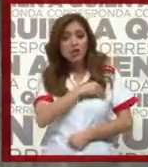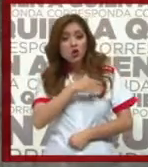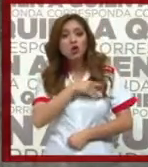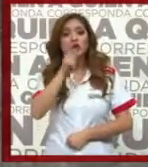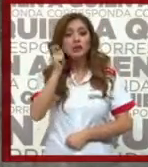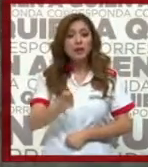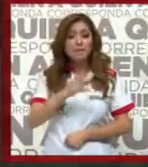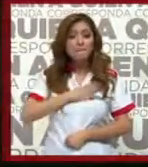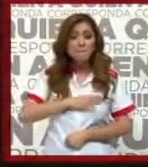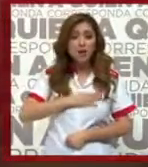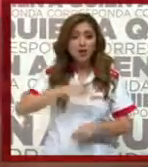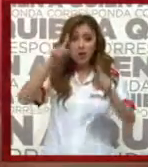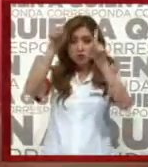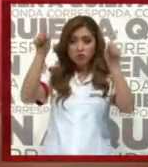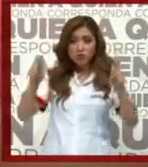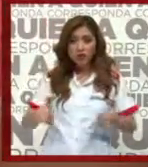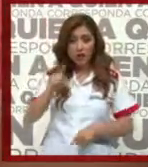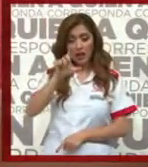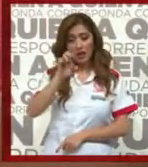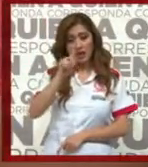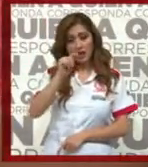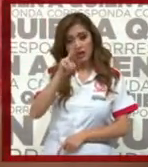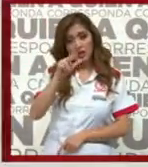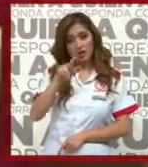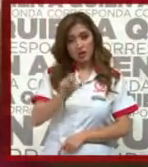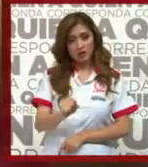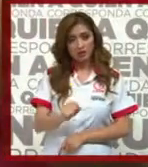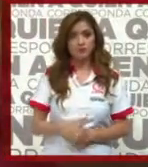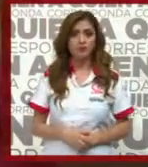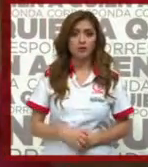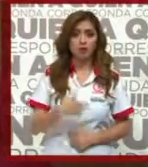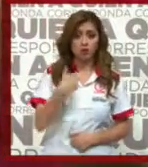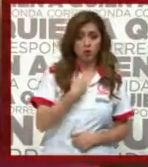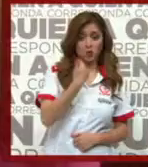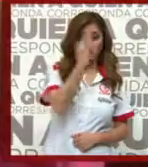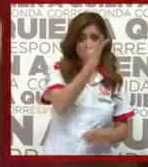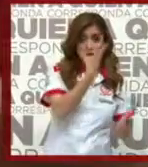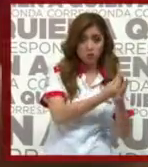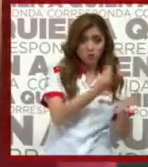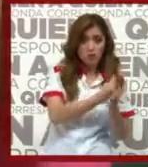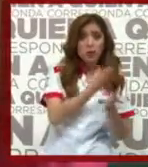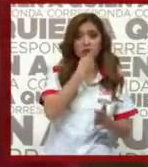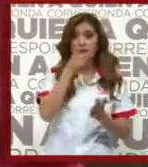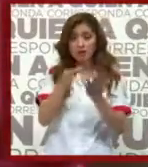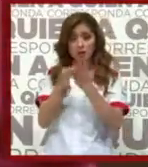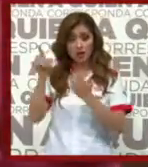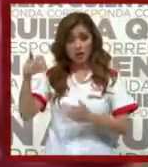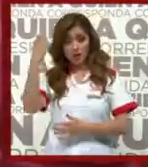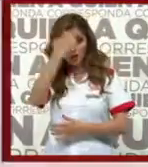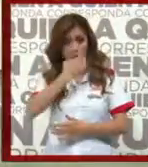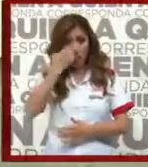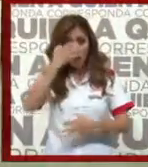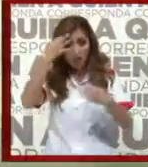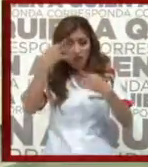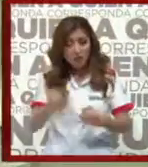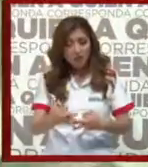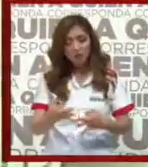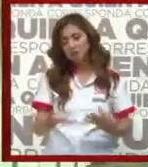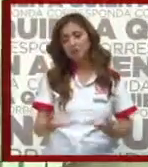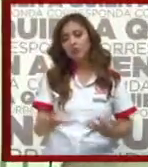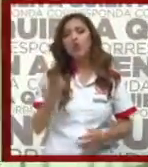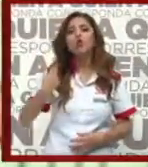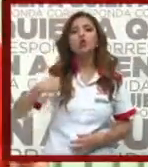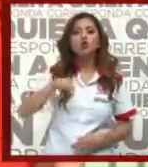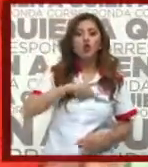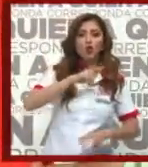en letrinas. Yo pediría que arreglen la escuela. Se supone que dan la escuela digna. Esto no es una escuela digna. Pedimos hablar con